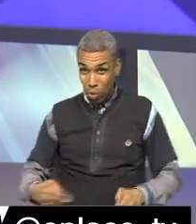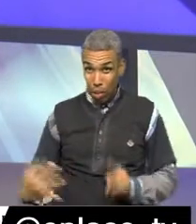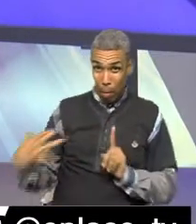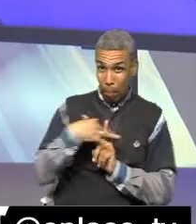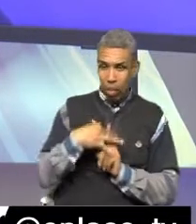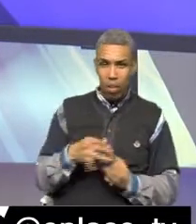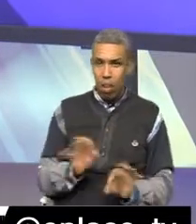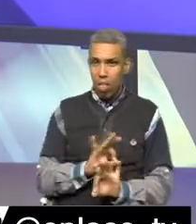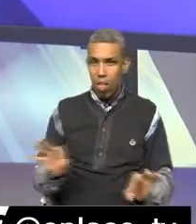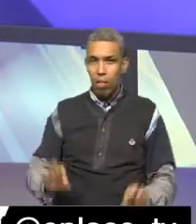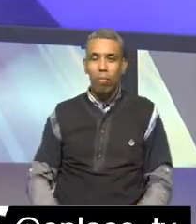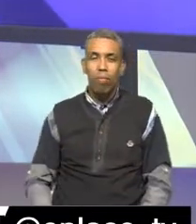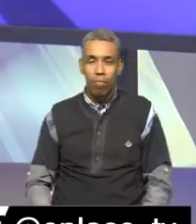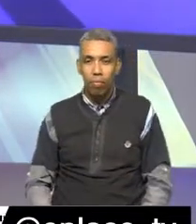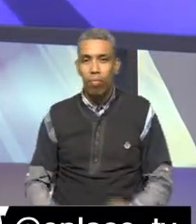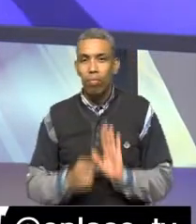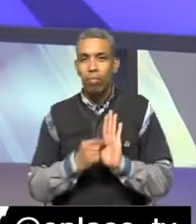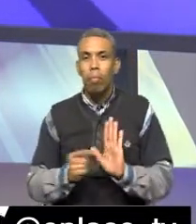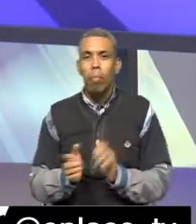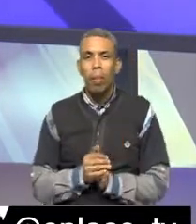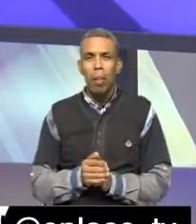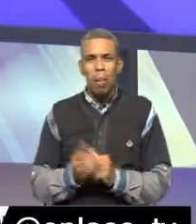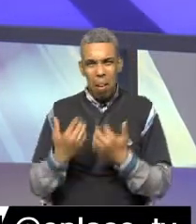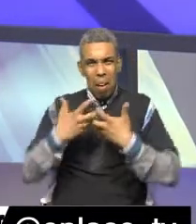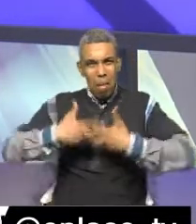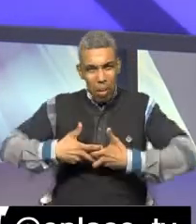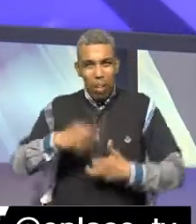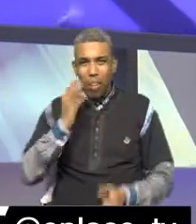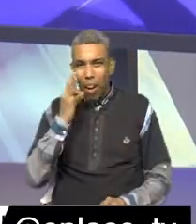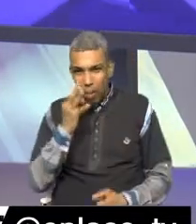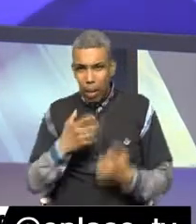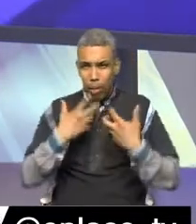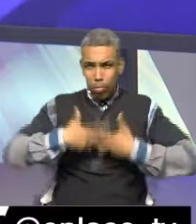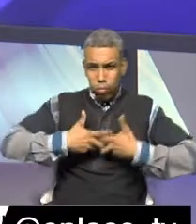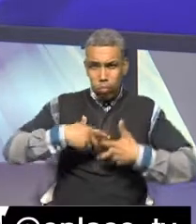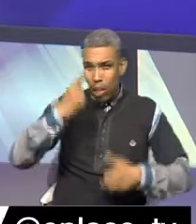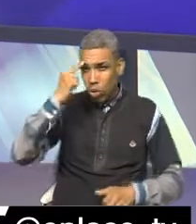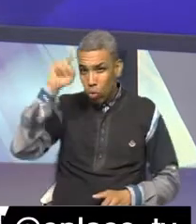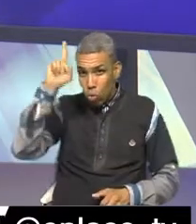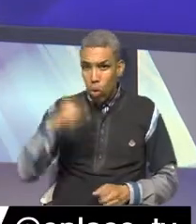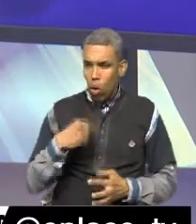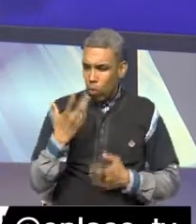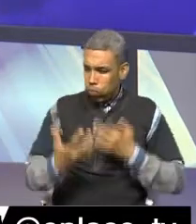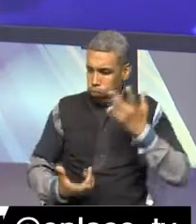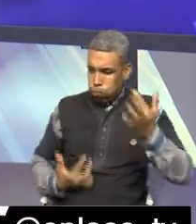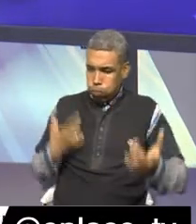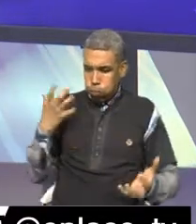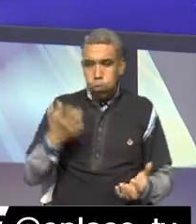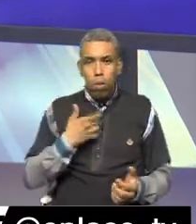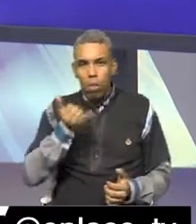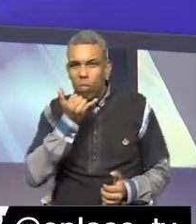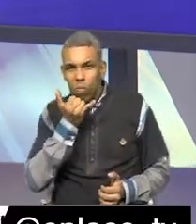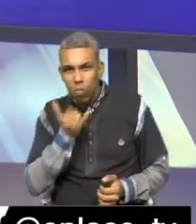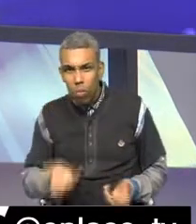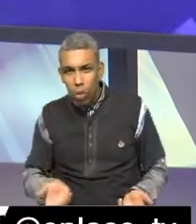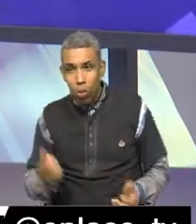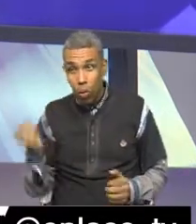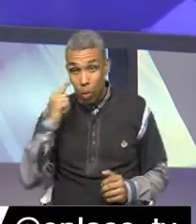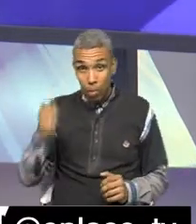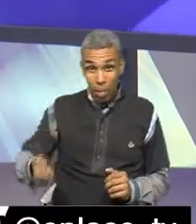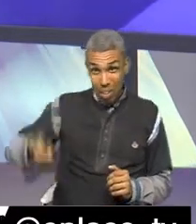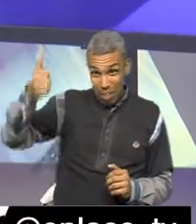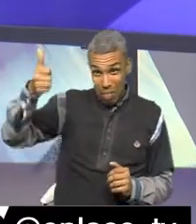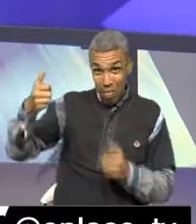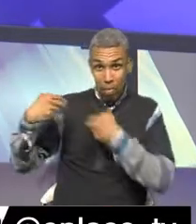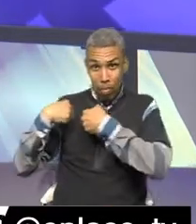El administrador de la tostadora Colosal habló para Enlace Noticias sobre el conato de incendio ocurrido en el cuarto de cascarilla del establecimiento comercial en hechos registrados